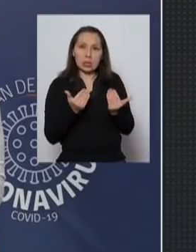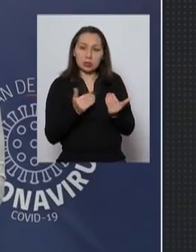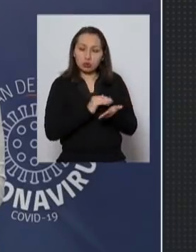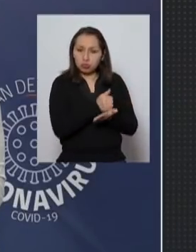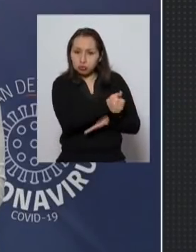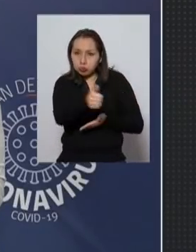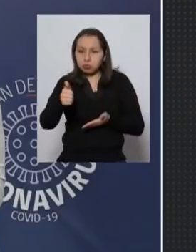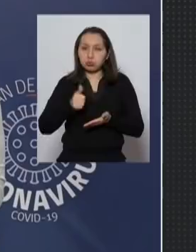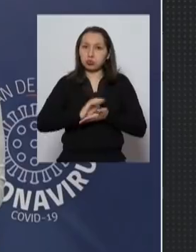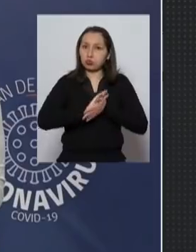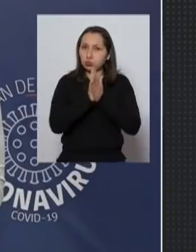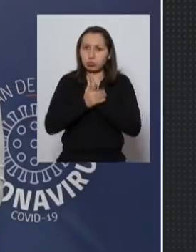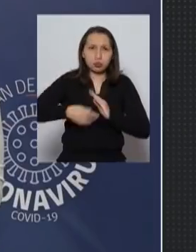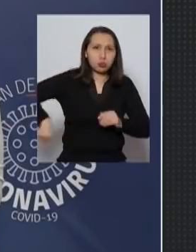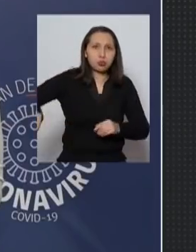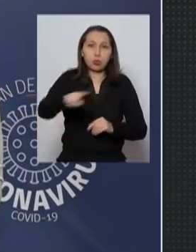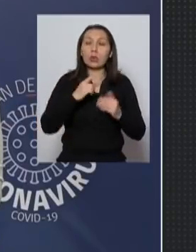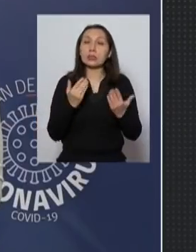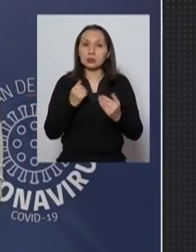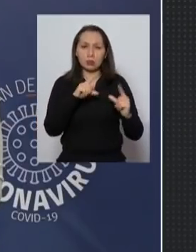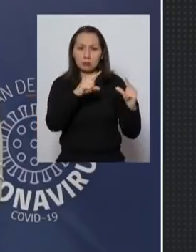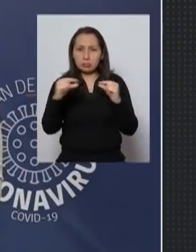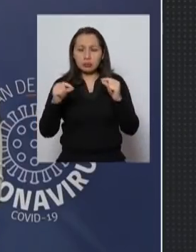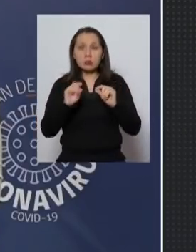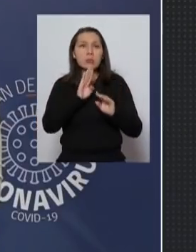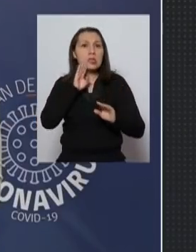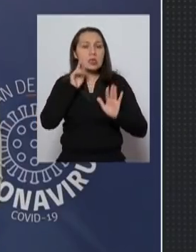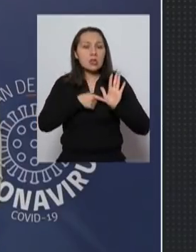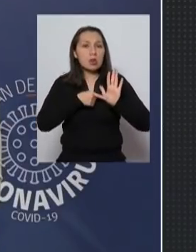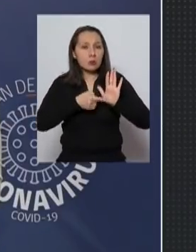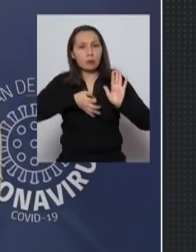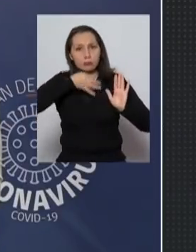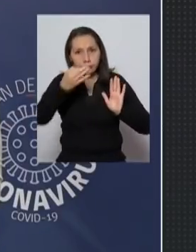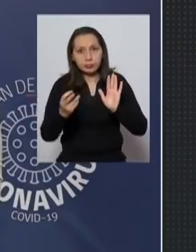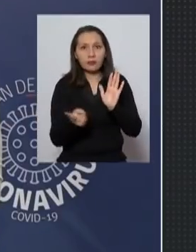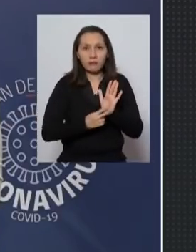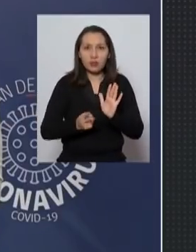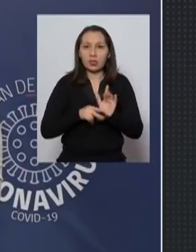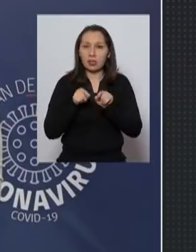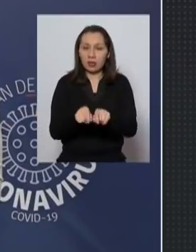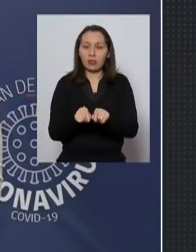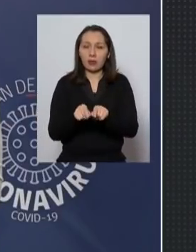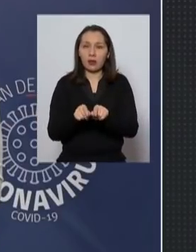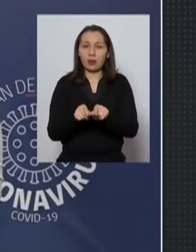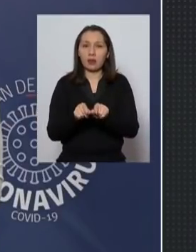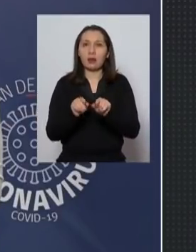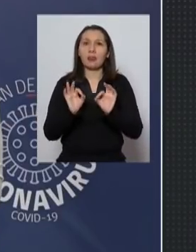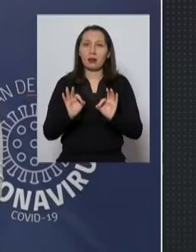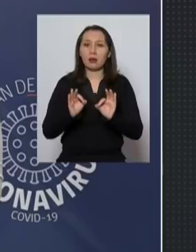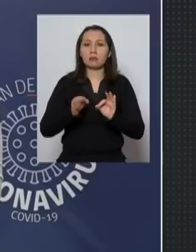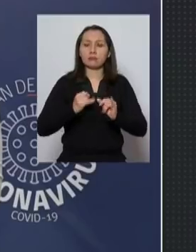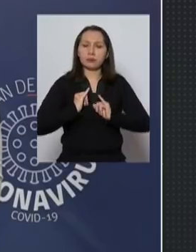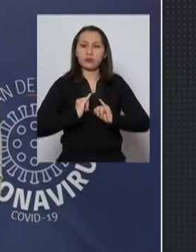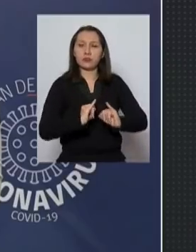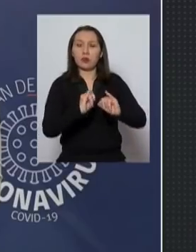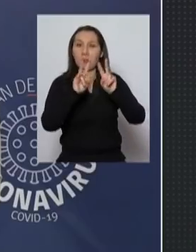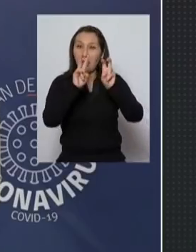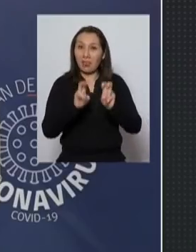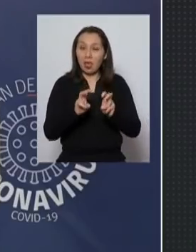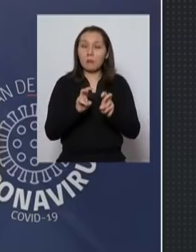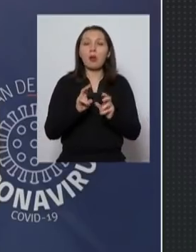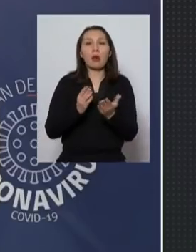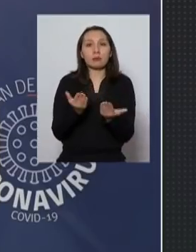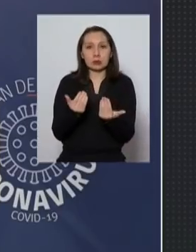nos necesitamos a todos, absolutamente a todos, hablando transparentemente, hablando con verdad y transmitiendo lo